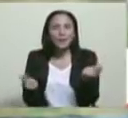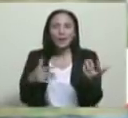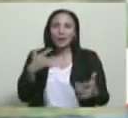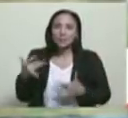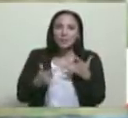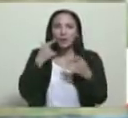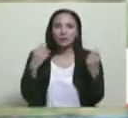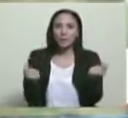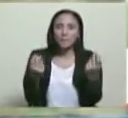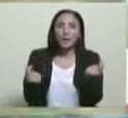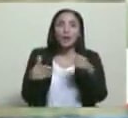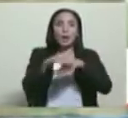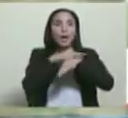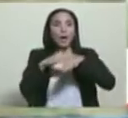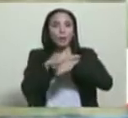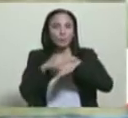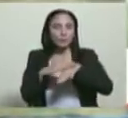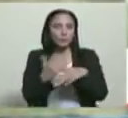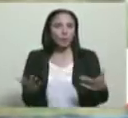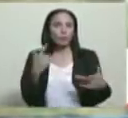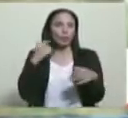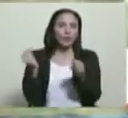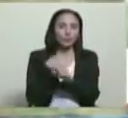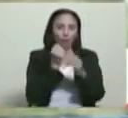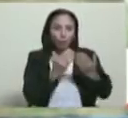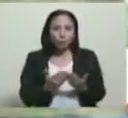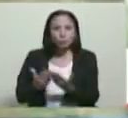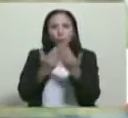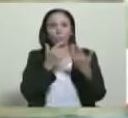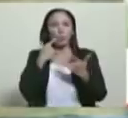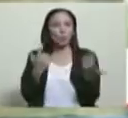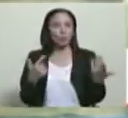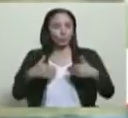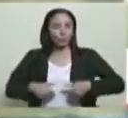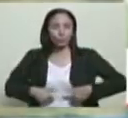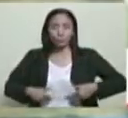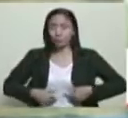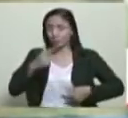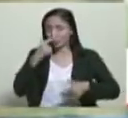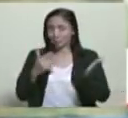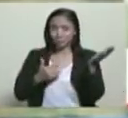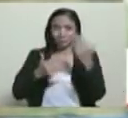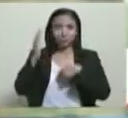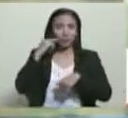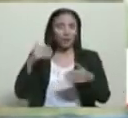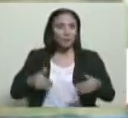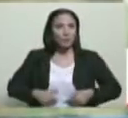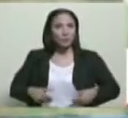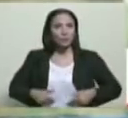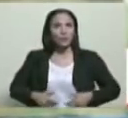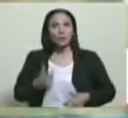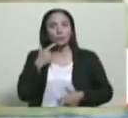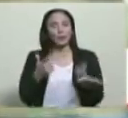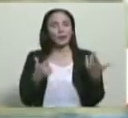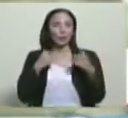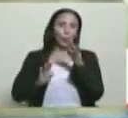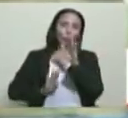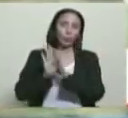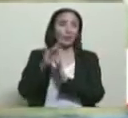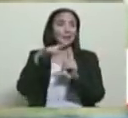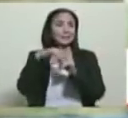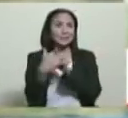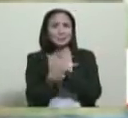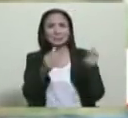la gran misión chamba juvenil, del trabajo, del estudio, y de poner todo su esfuerzo para la superación de las